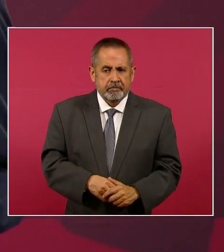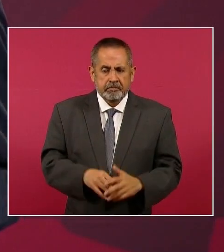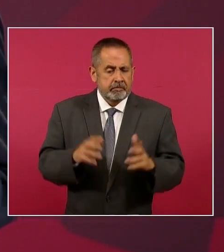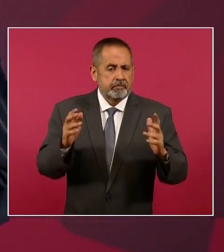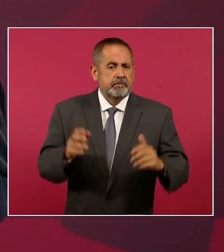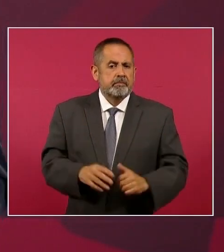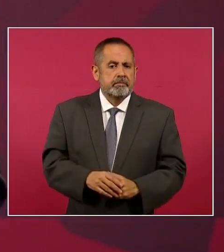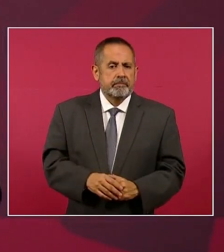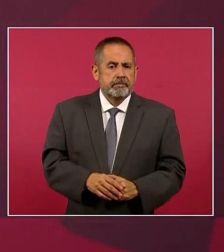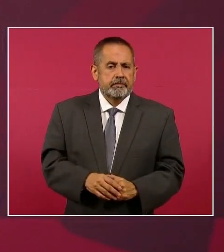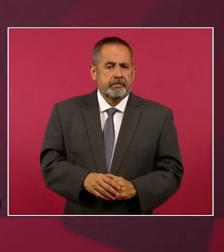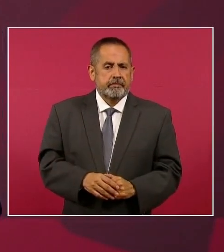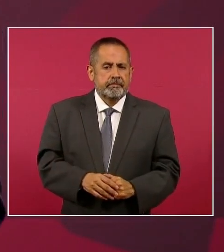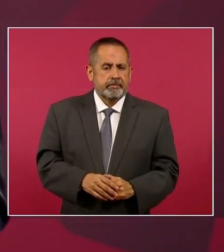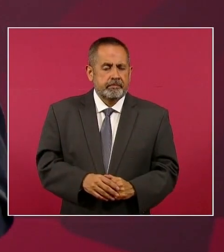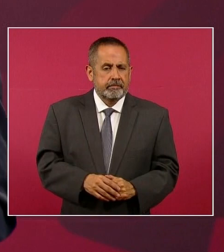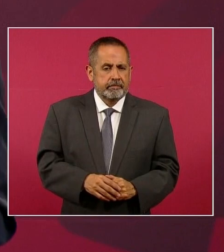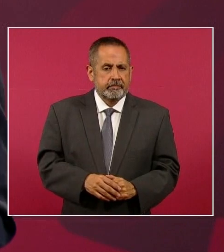Además, es